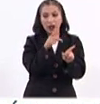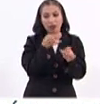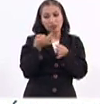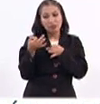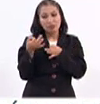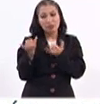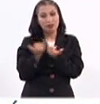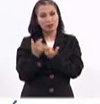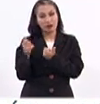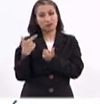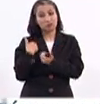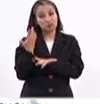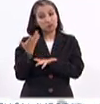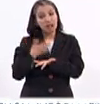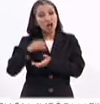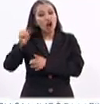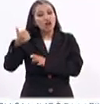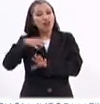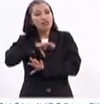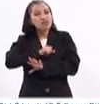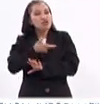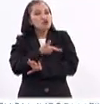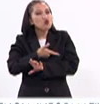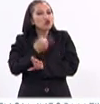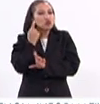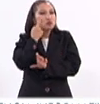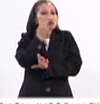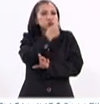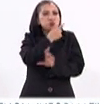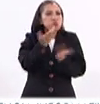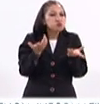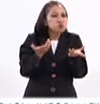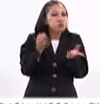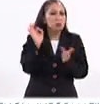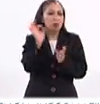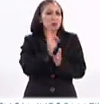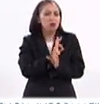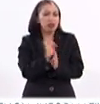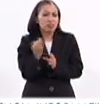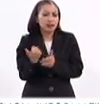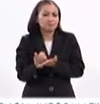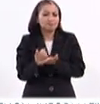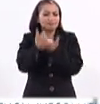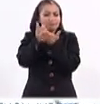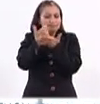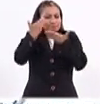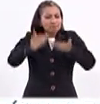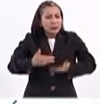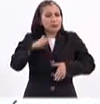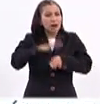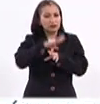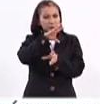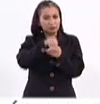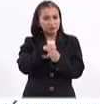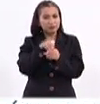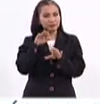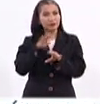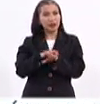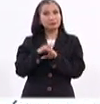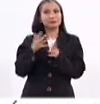Pero igual creo que tener otras aficiones, otras cosas que te gusten, pues te hace una persona más completa,